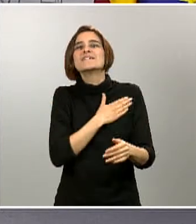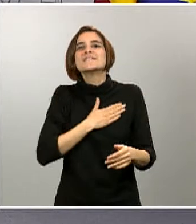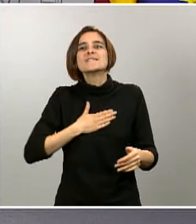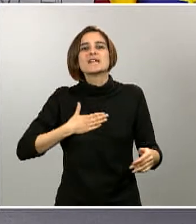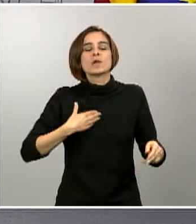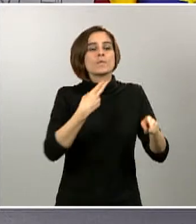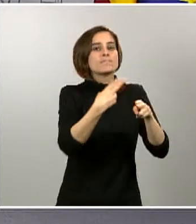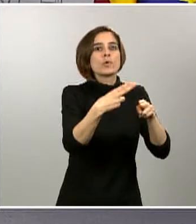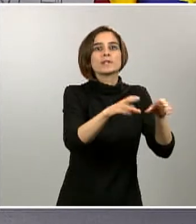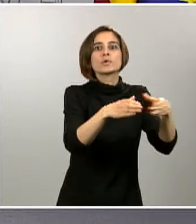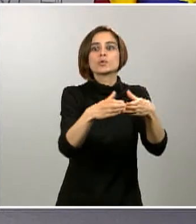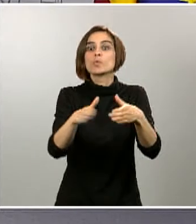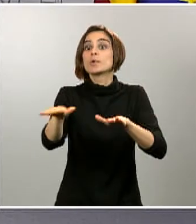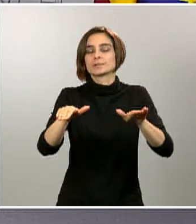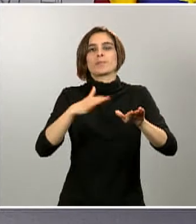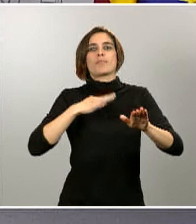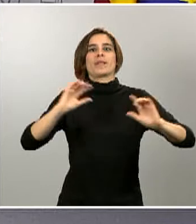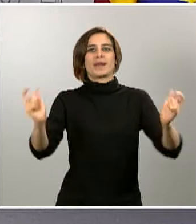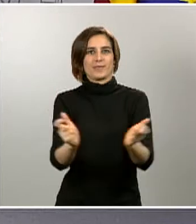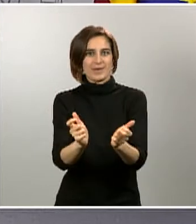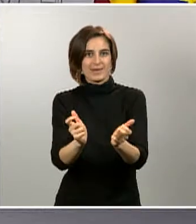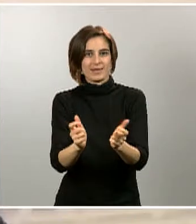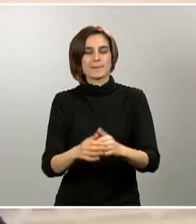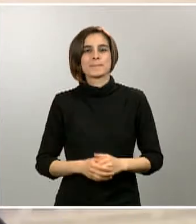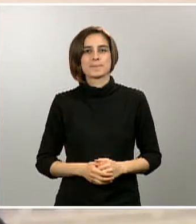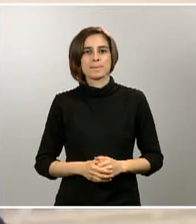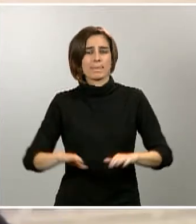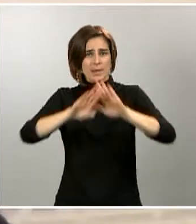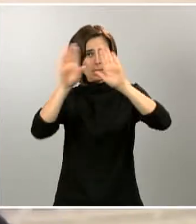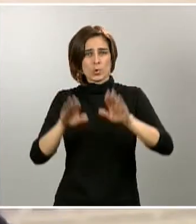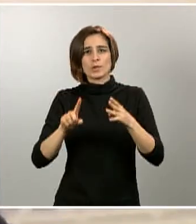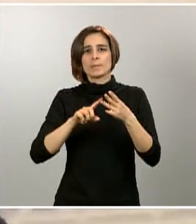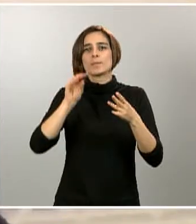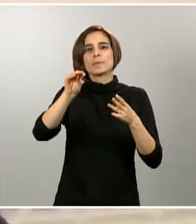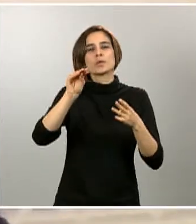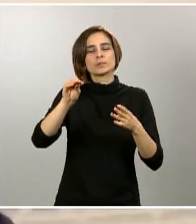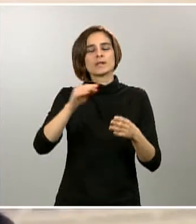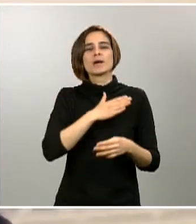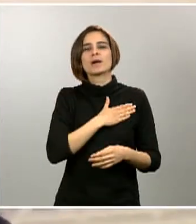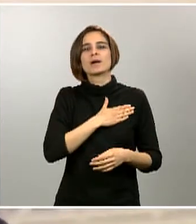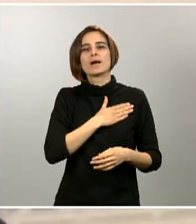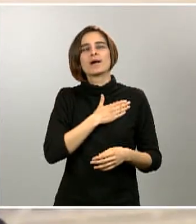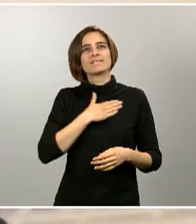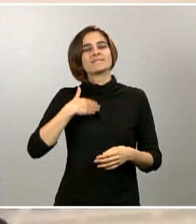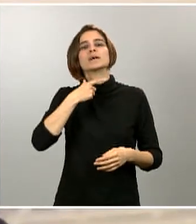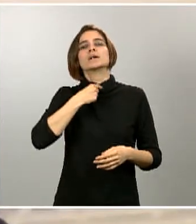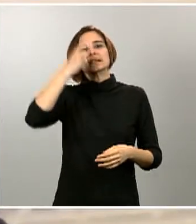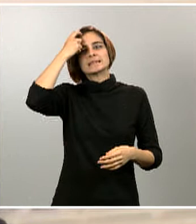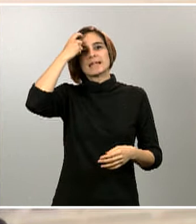último, en último término, me gustaría saber si mantendrán la